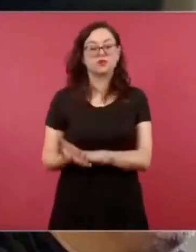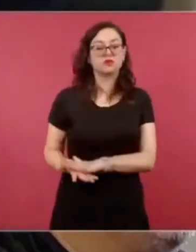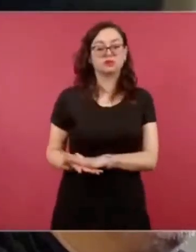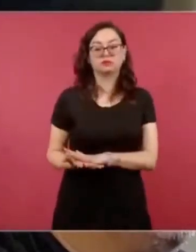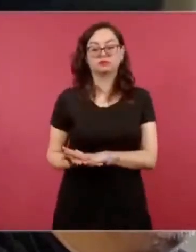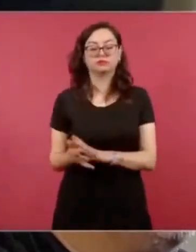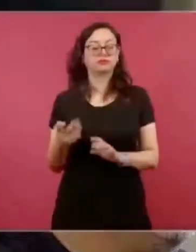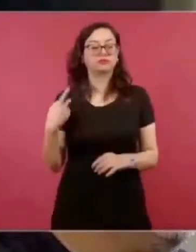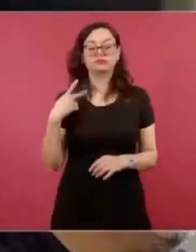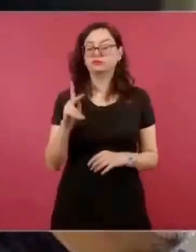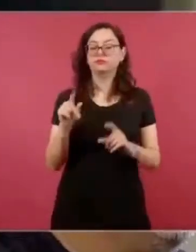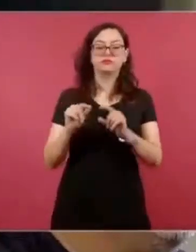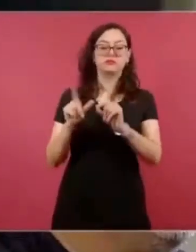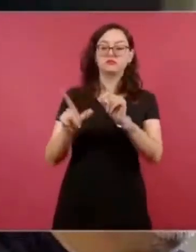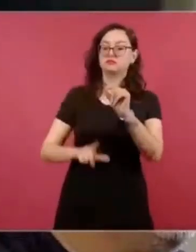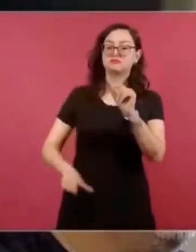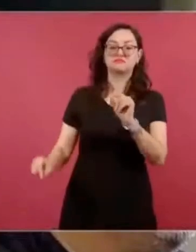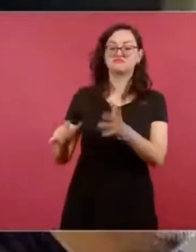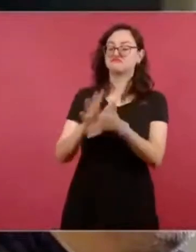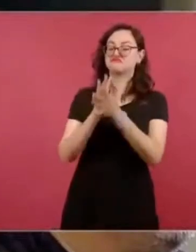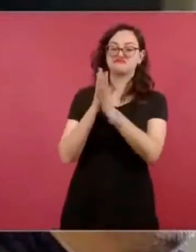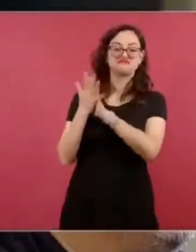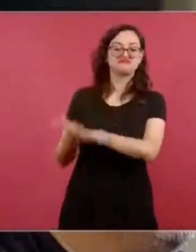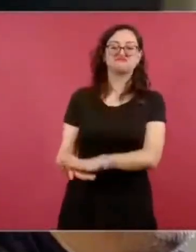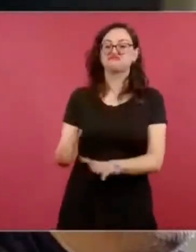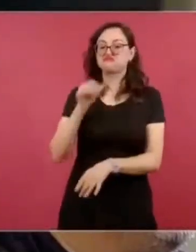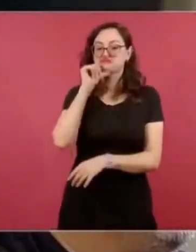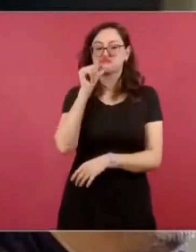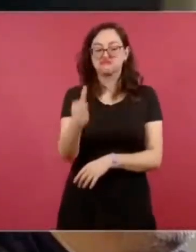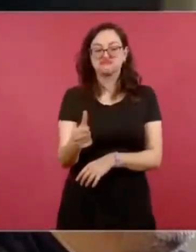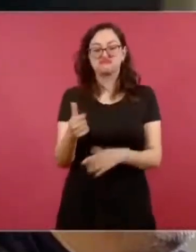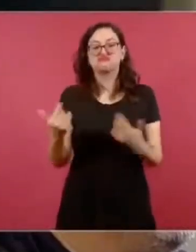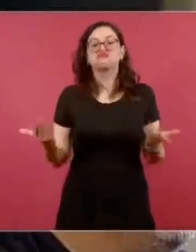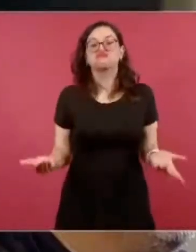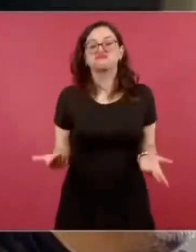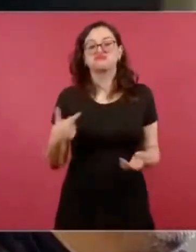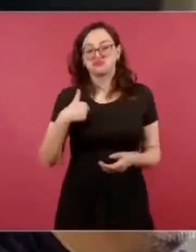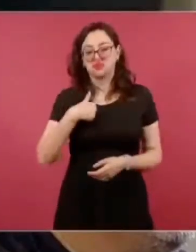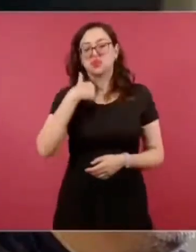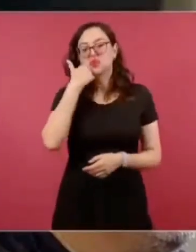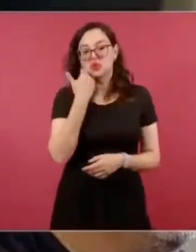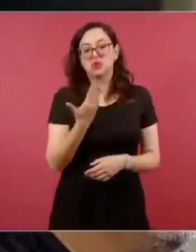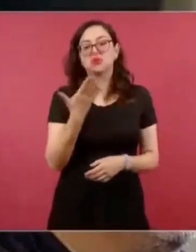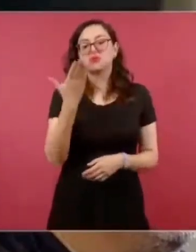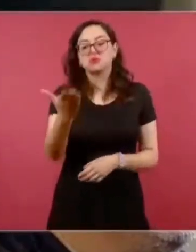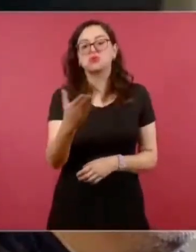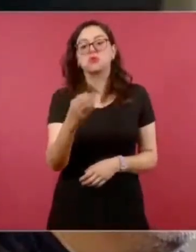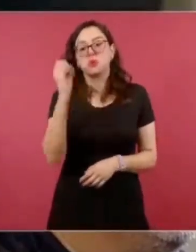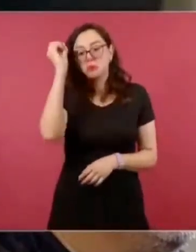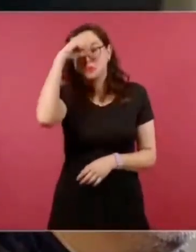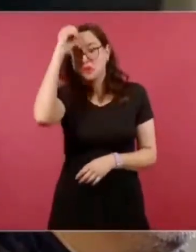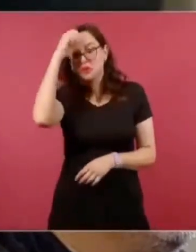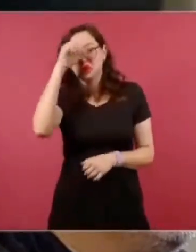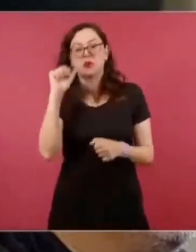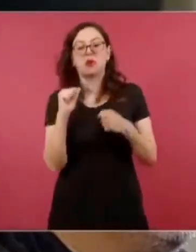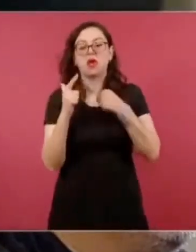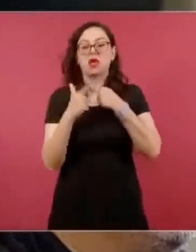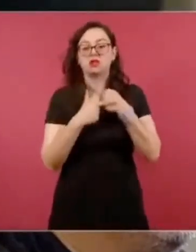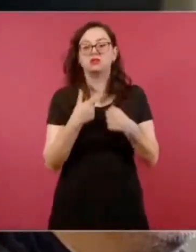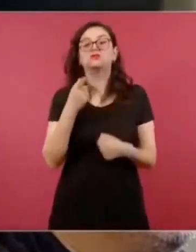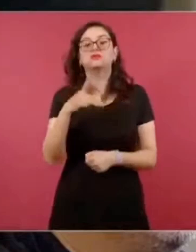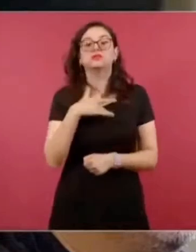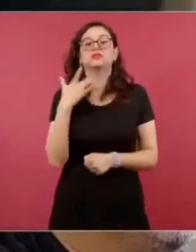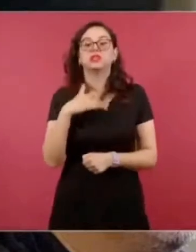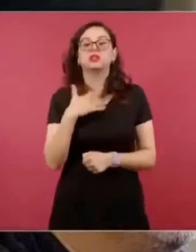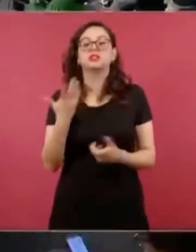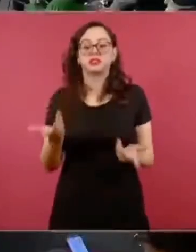pero que no ha habido transformación en México desde su punto de vista. Entonces, sí me gustaría sus comentarios en relación pues de esta transformación